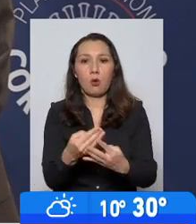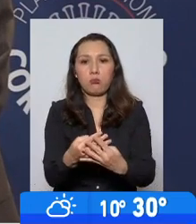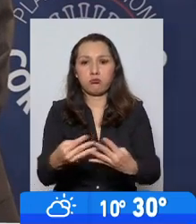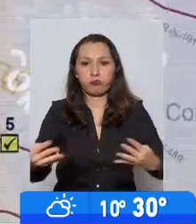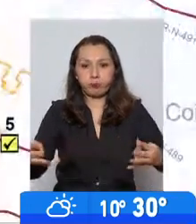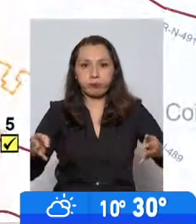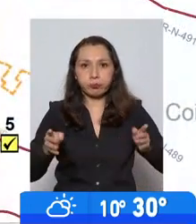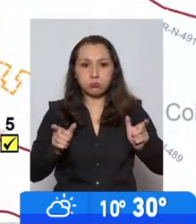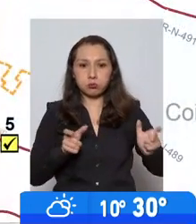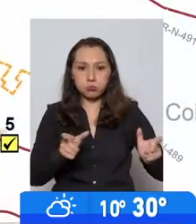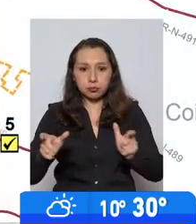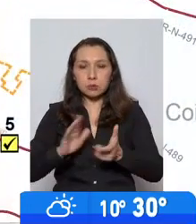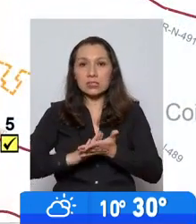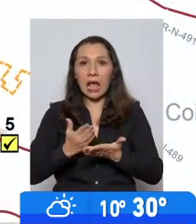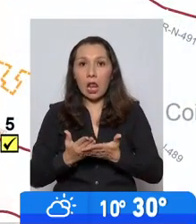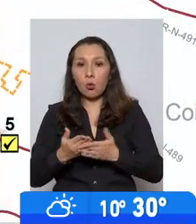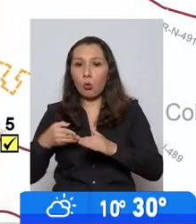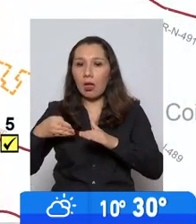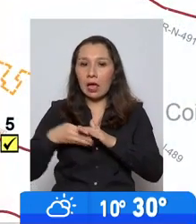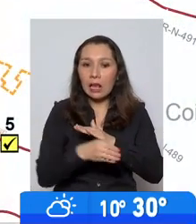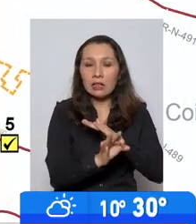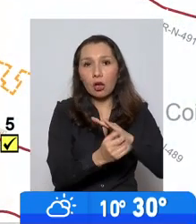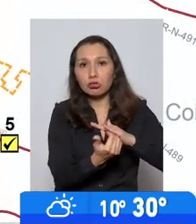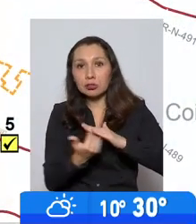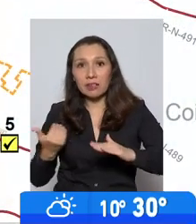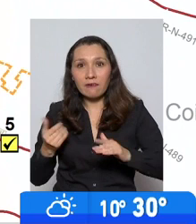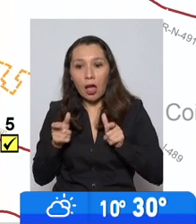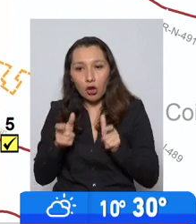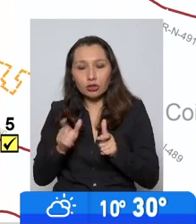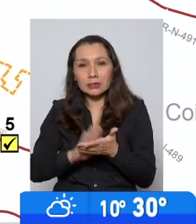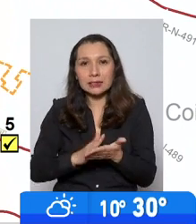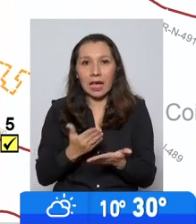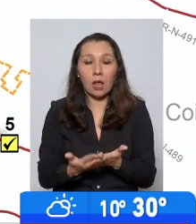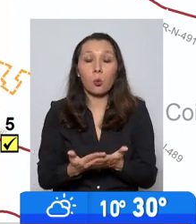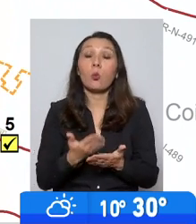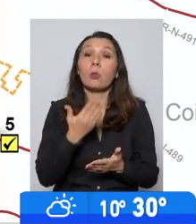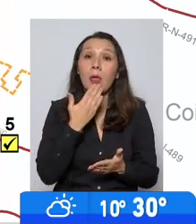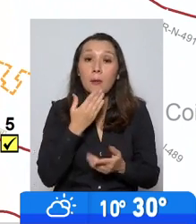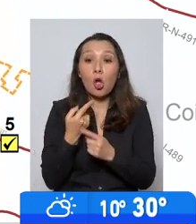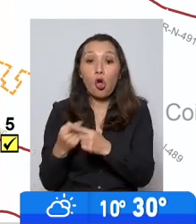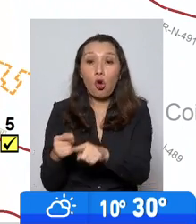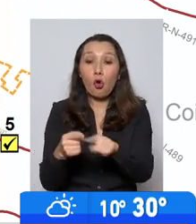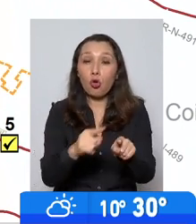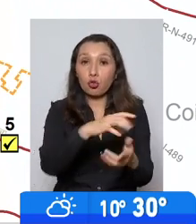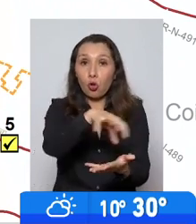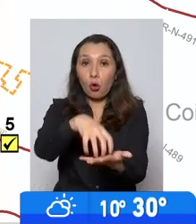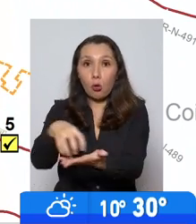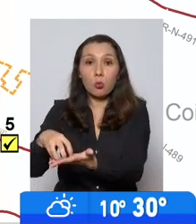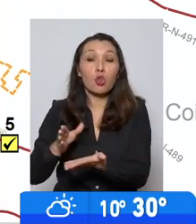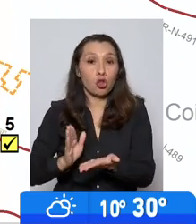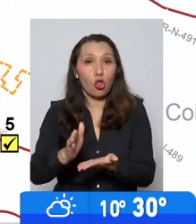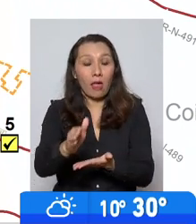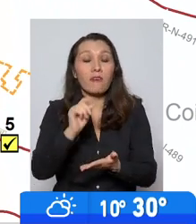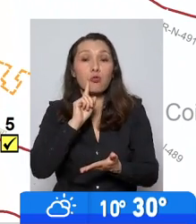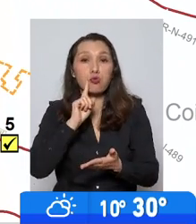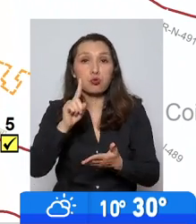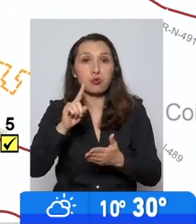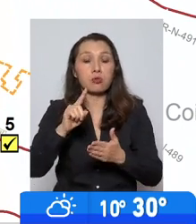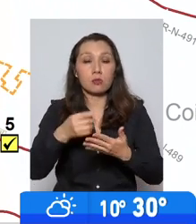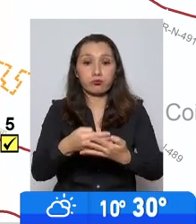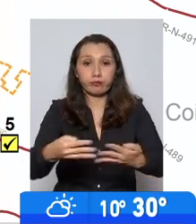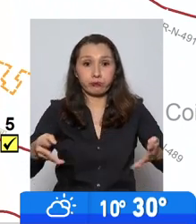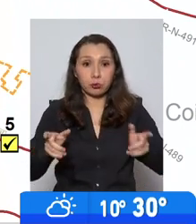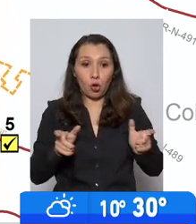cordón sanitario, por supuesto, en estas comunas. Y en relación a otras comunas que todavía mantenía